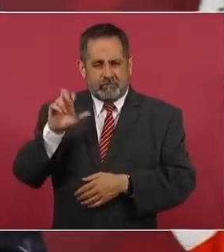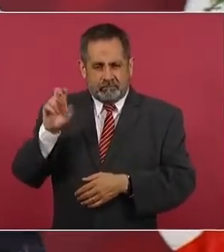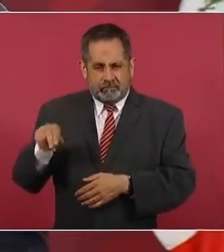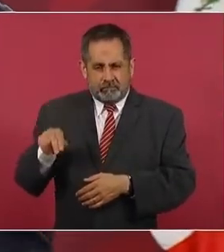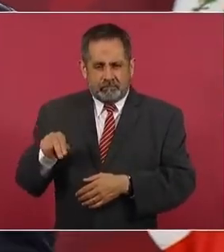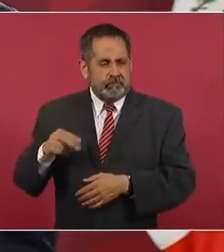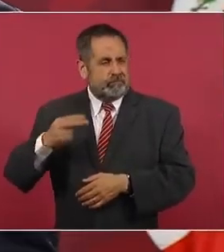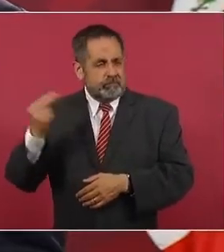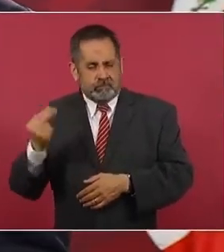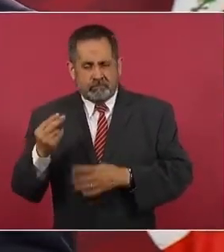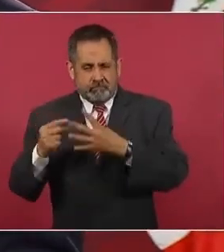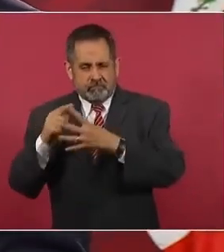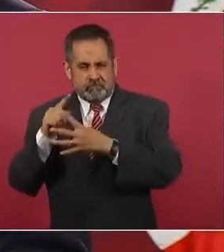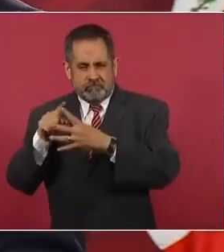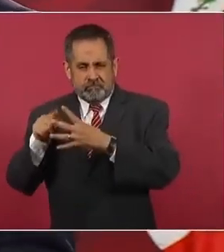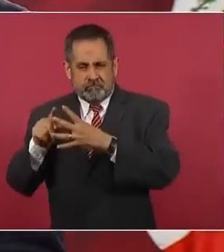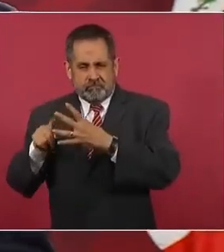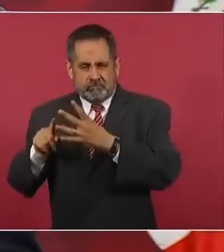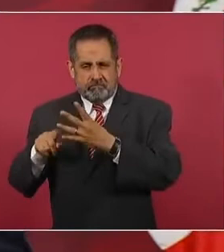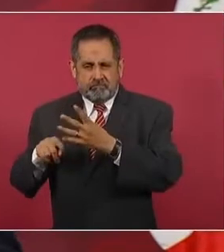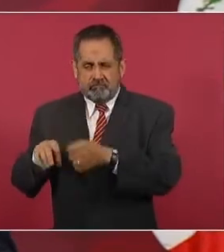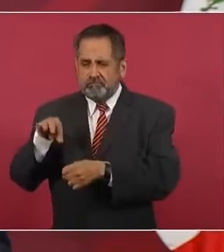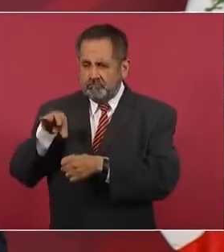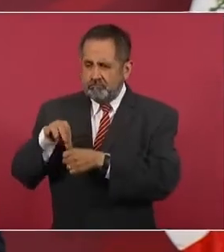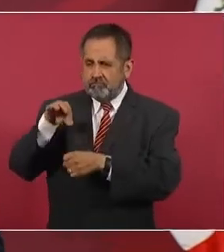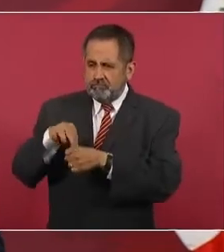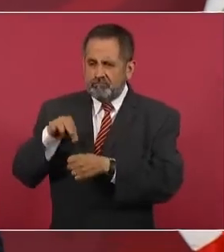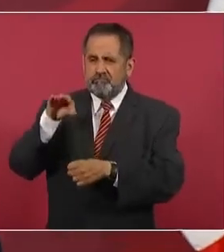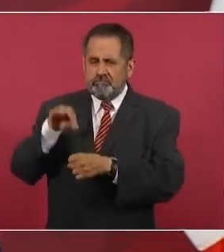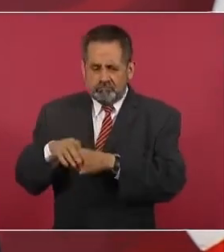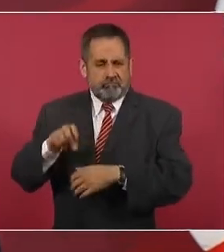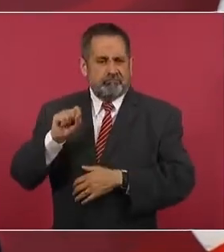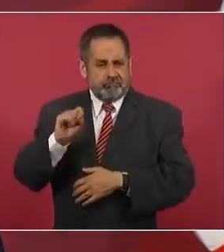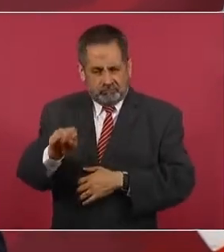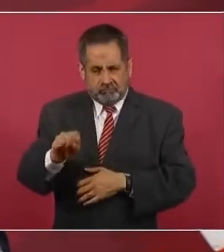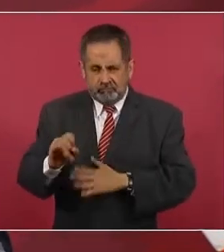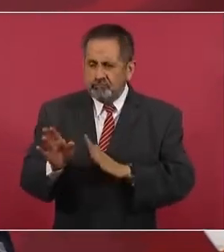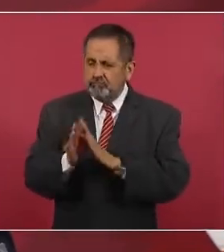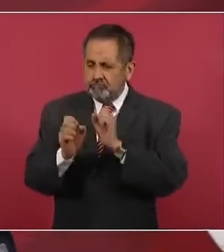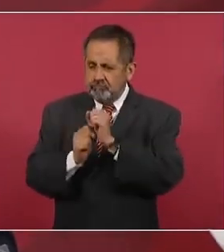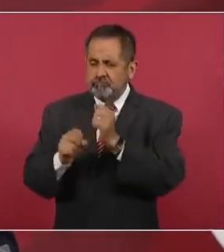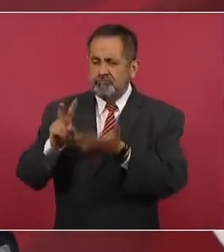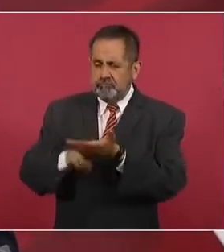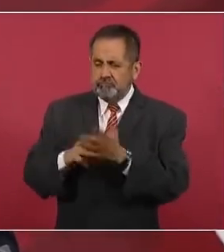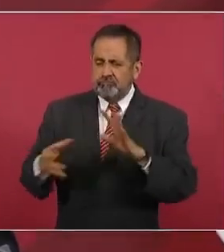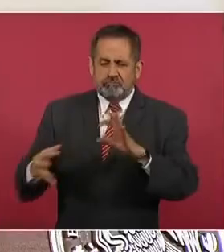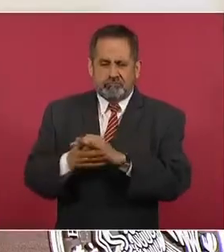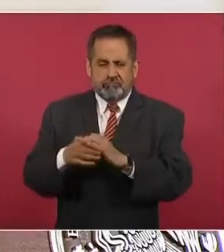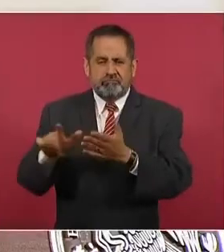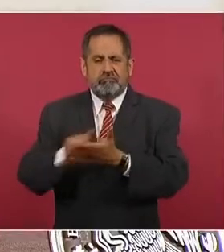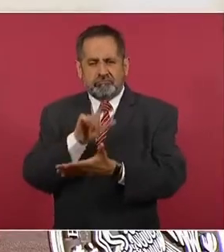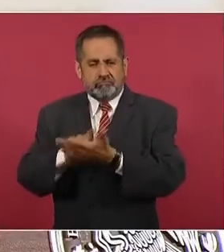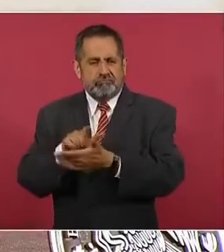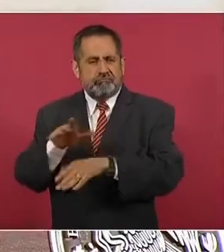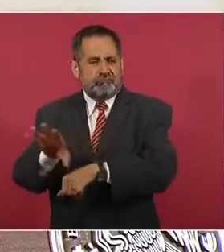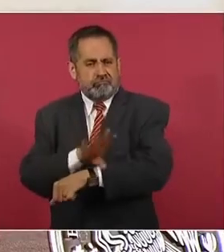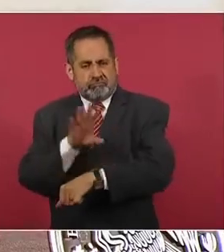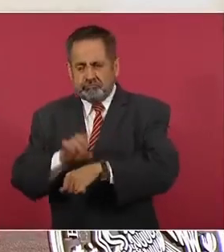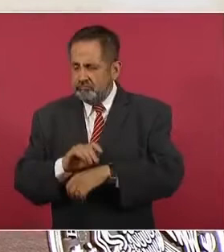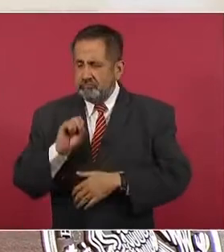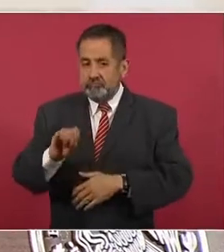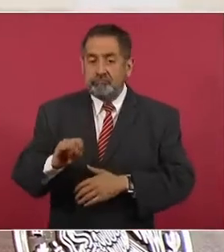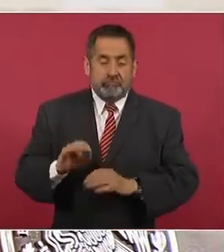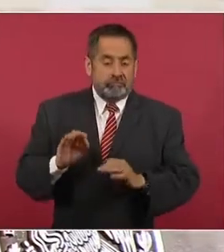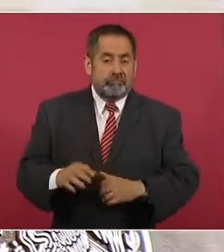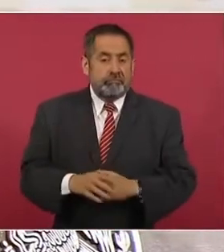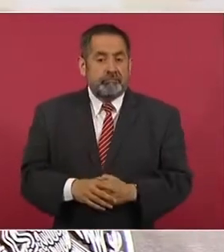se necesitaban para declarar constitucional la ley eléctrica. Porque llegó